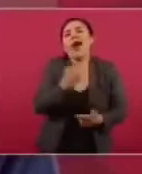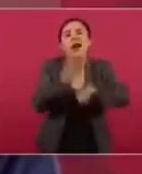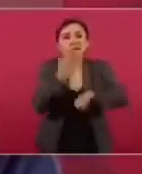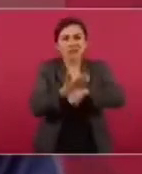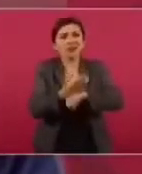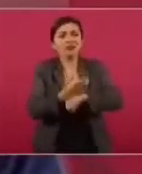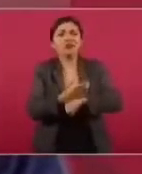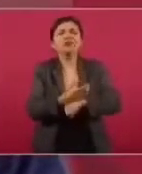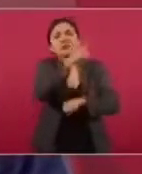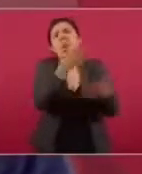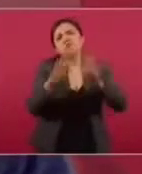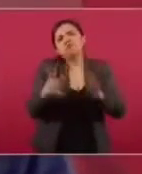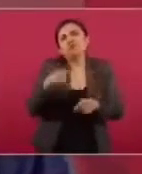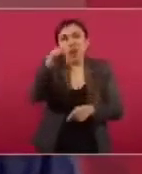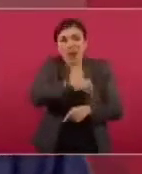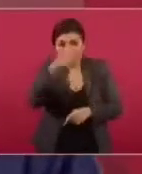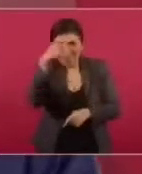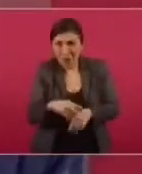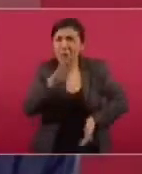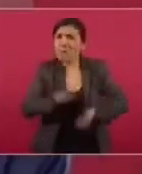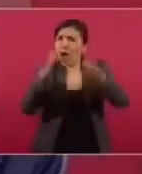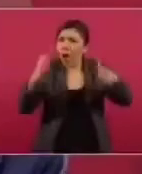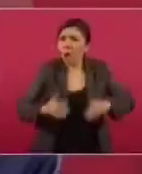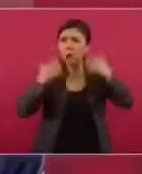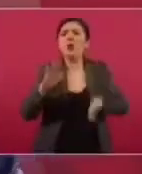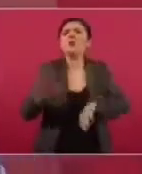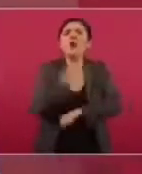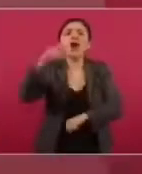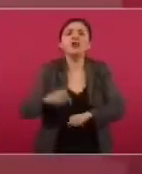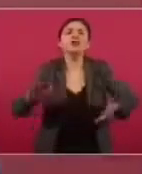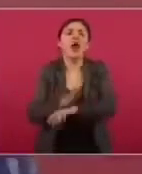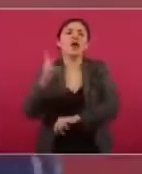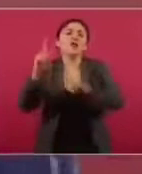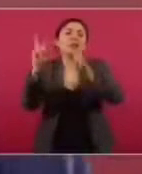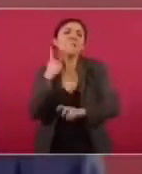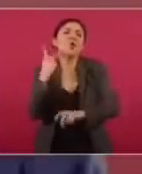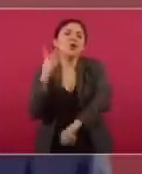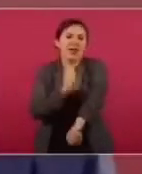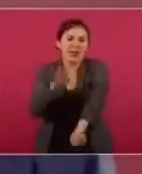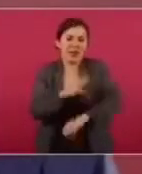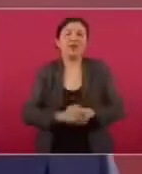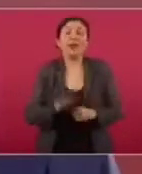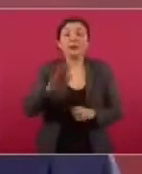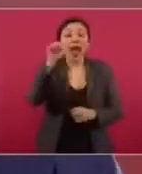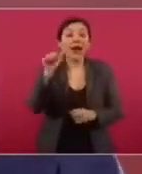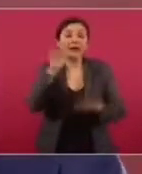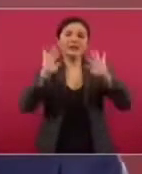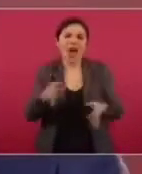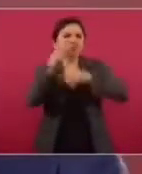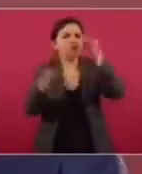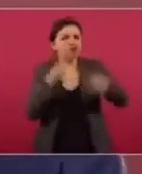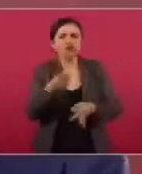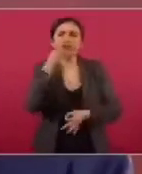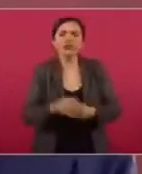energética. Entonces ayer se dio a conocer formalmente de que se va a